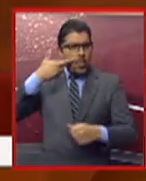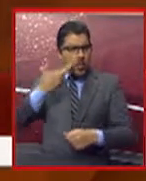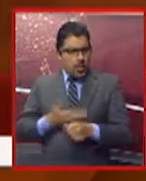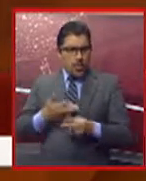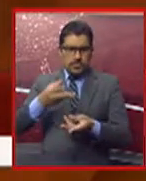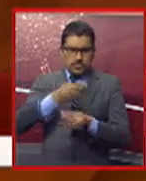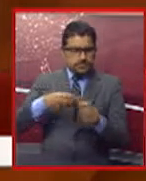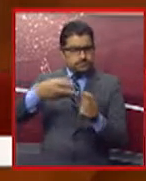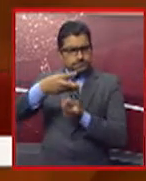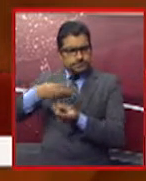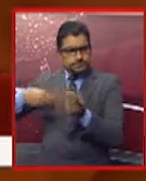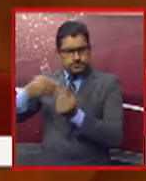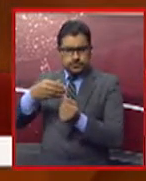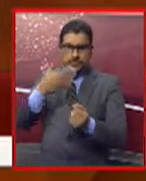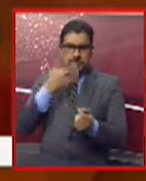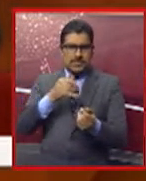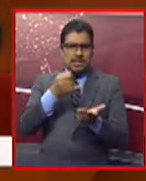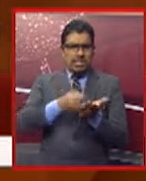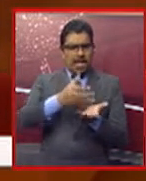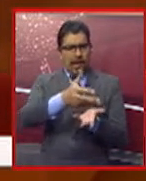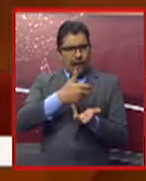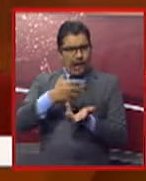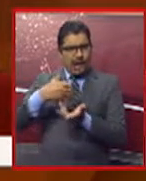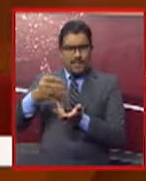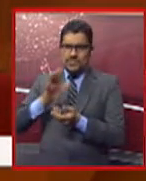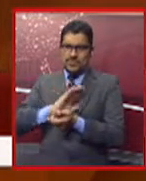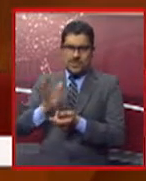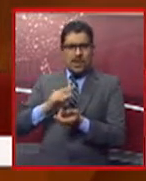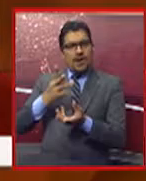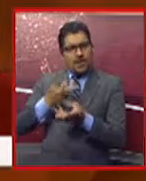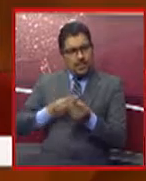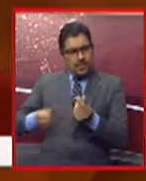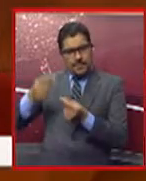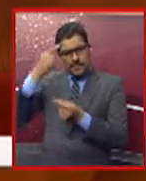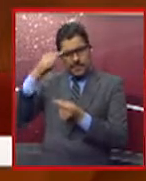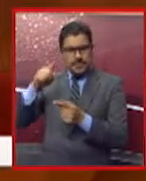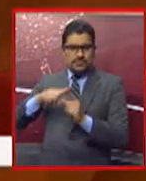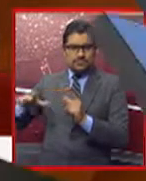de los recursos sin sacrificar el ejercicio del gasto público.